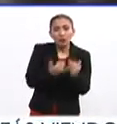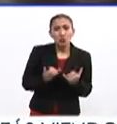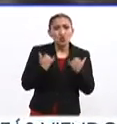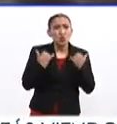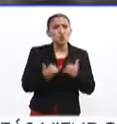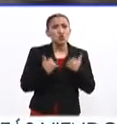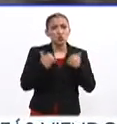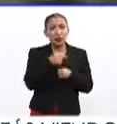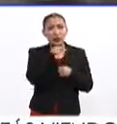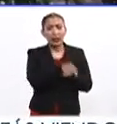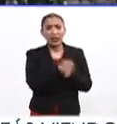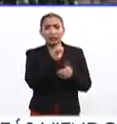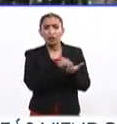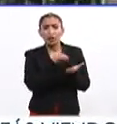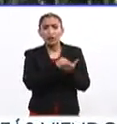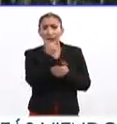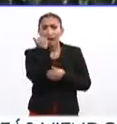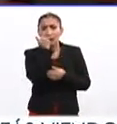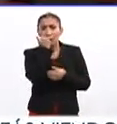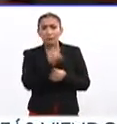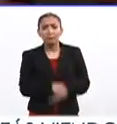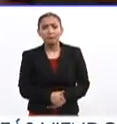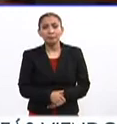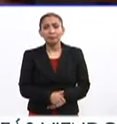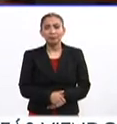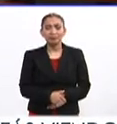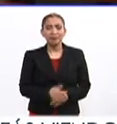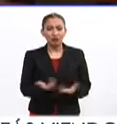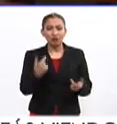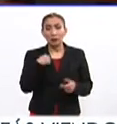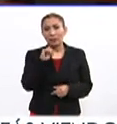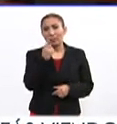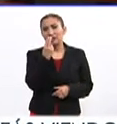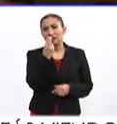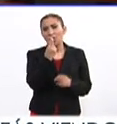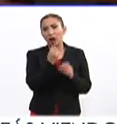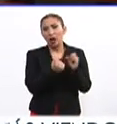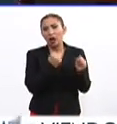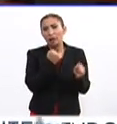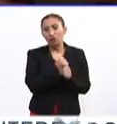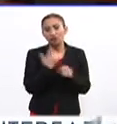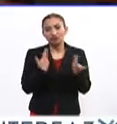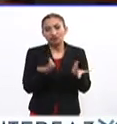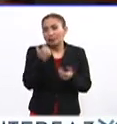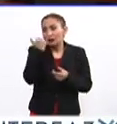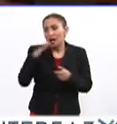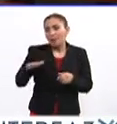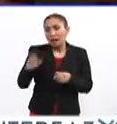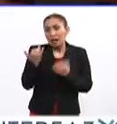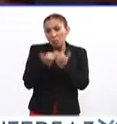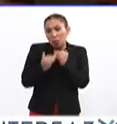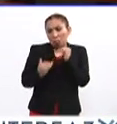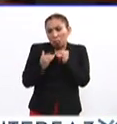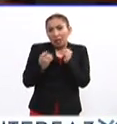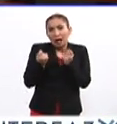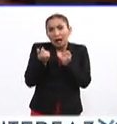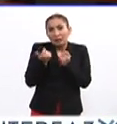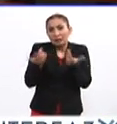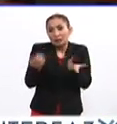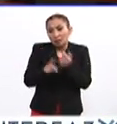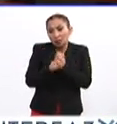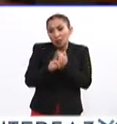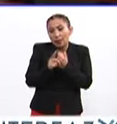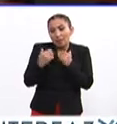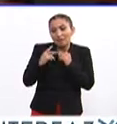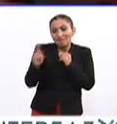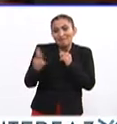joven, siendo ella todavía una estudiante. Vamos, yo tenía 25 años y pues mis alumnos casi eran de mi edad. Ese es el